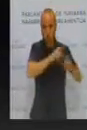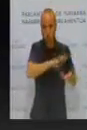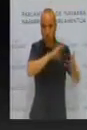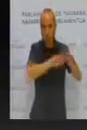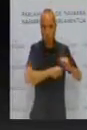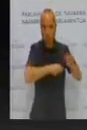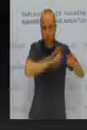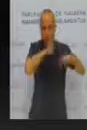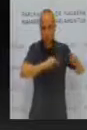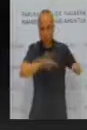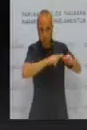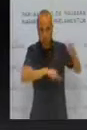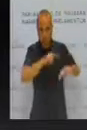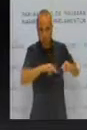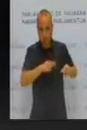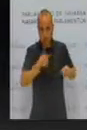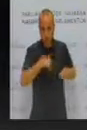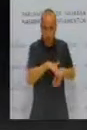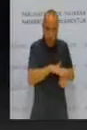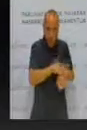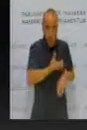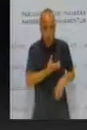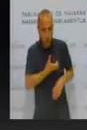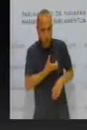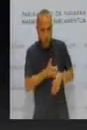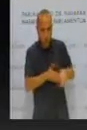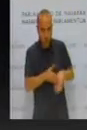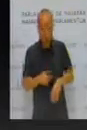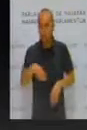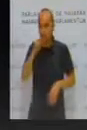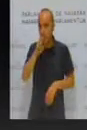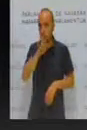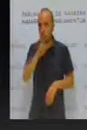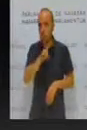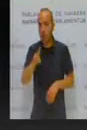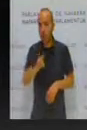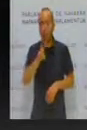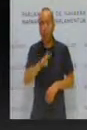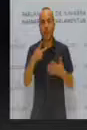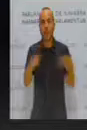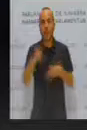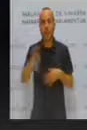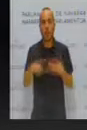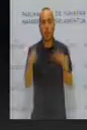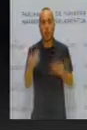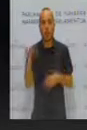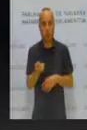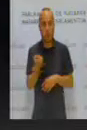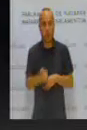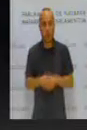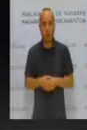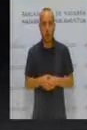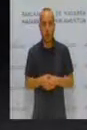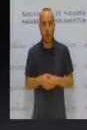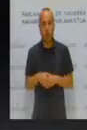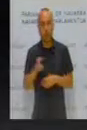centros del Gobierno y de los ayuntamientos. En el año 2011, 27,6 millones de euros. En los años